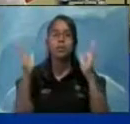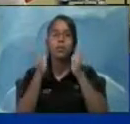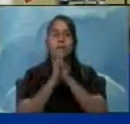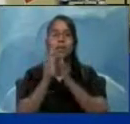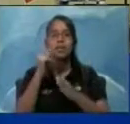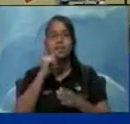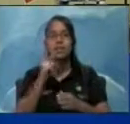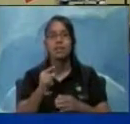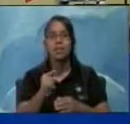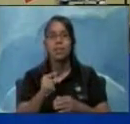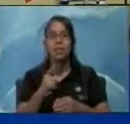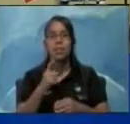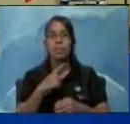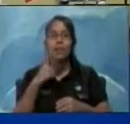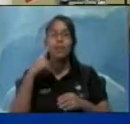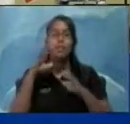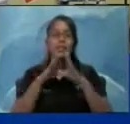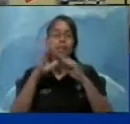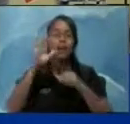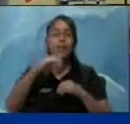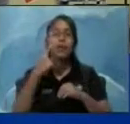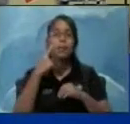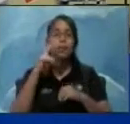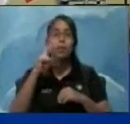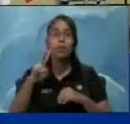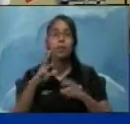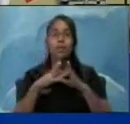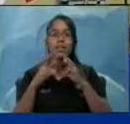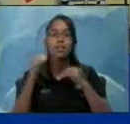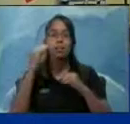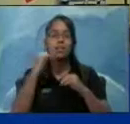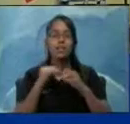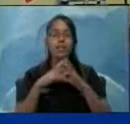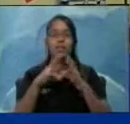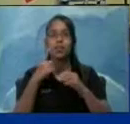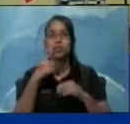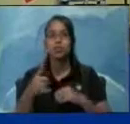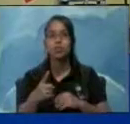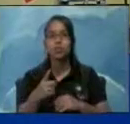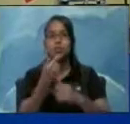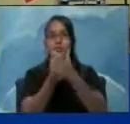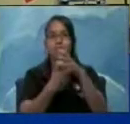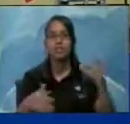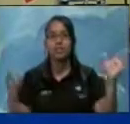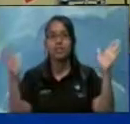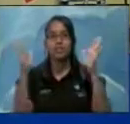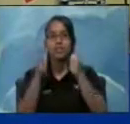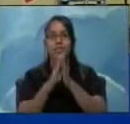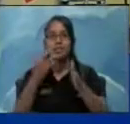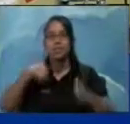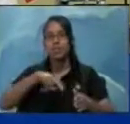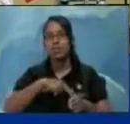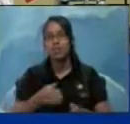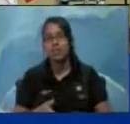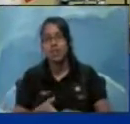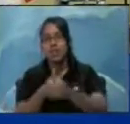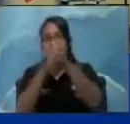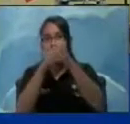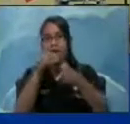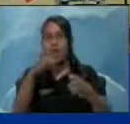usted no va a tener problema porque la Biblia dice que el espíritu santo nos guiará a toda